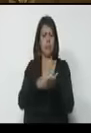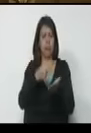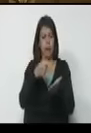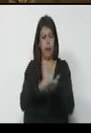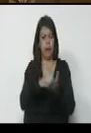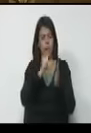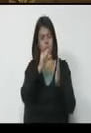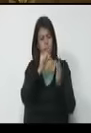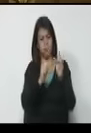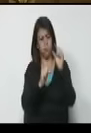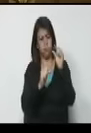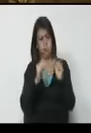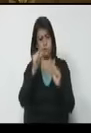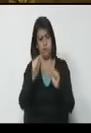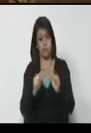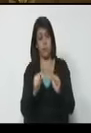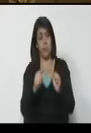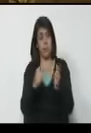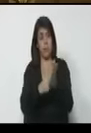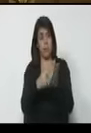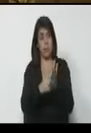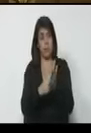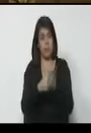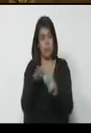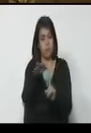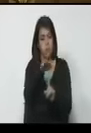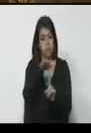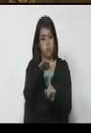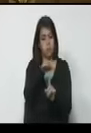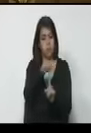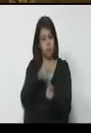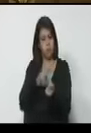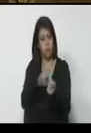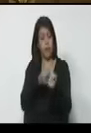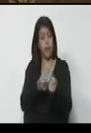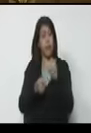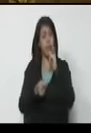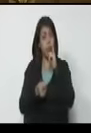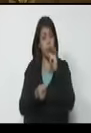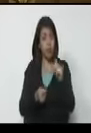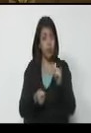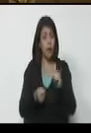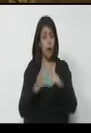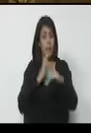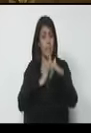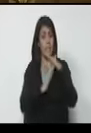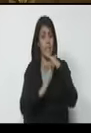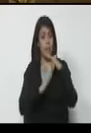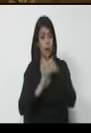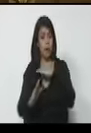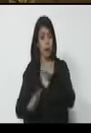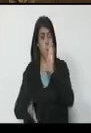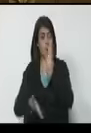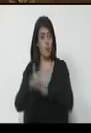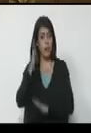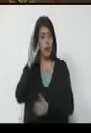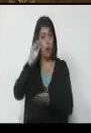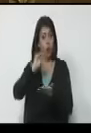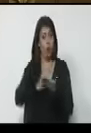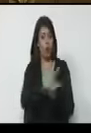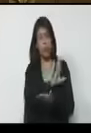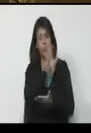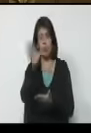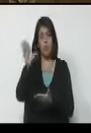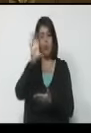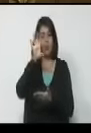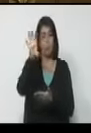muy por debajo de los salarios normales y chantajeándolos con denunciarlos con la migra para que los buscara y los